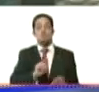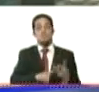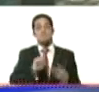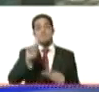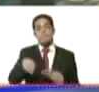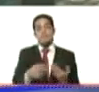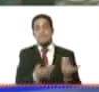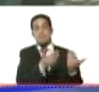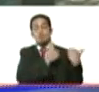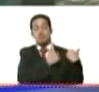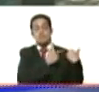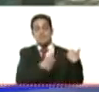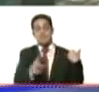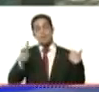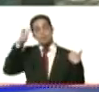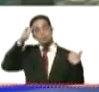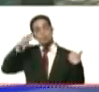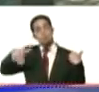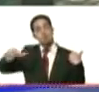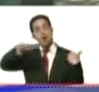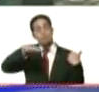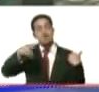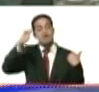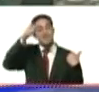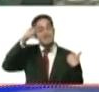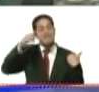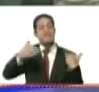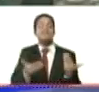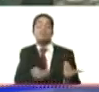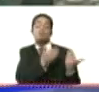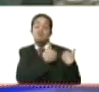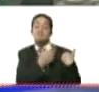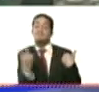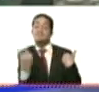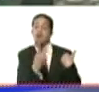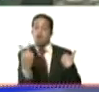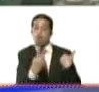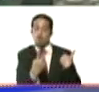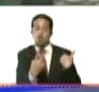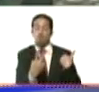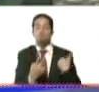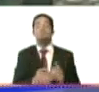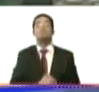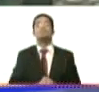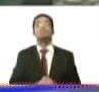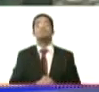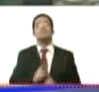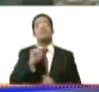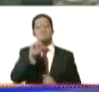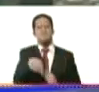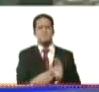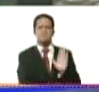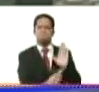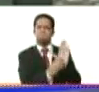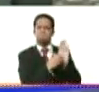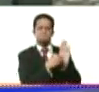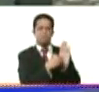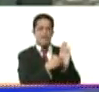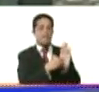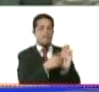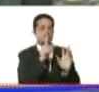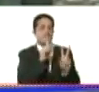Estado y el pueblo. Corresponsabilidad. Se le dio relevancia y se reforzaron los